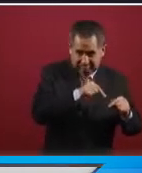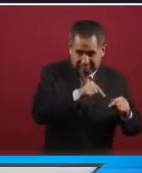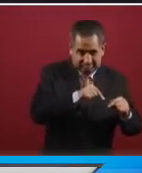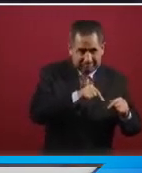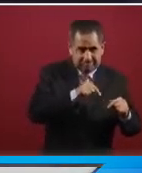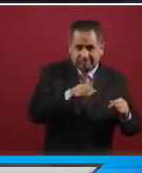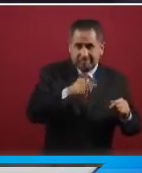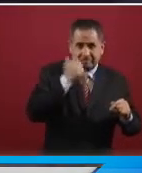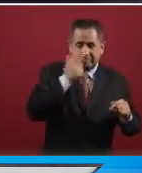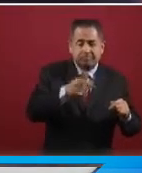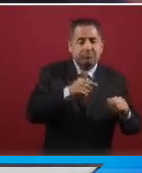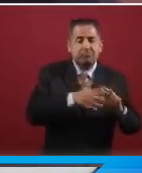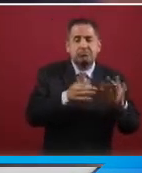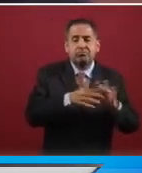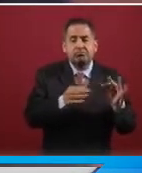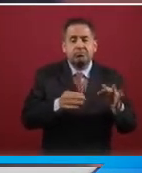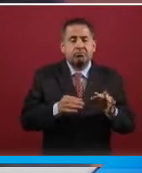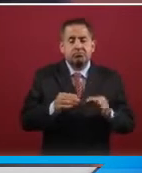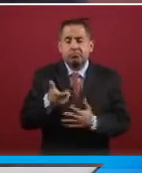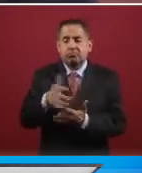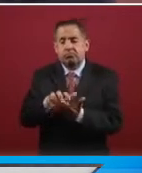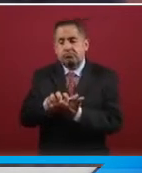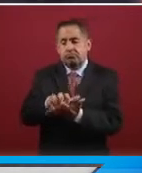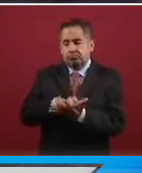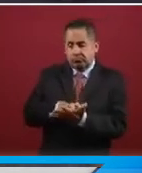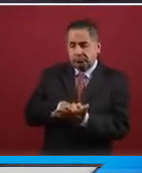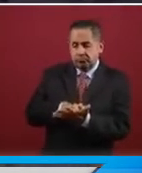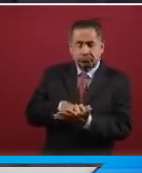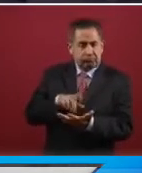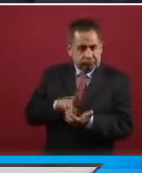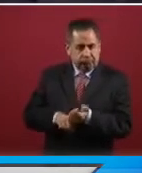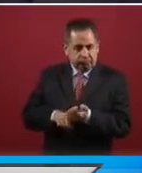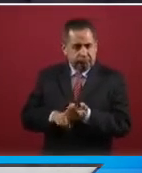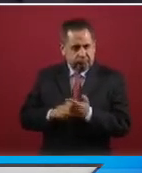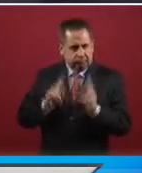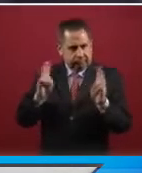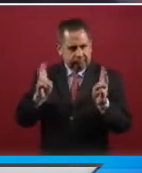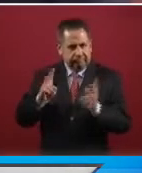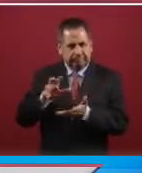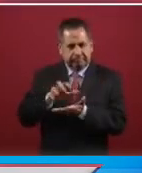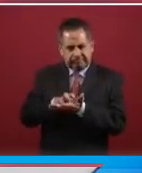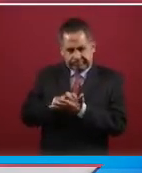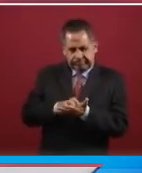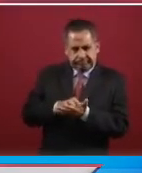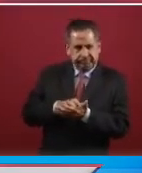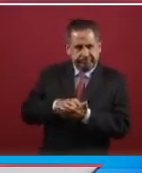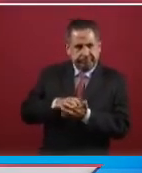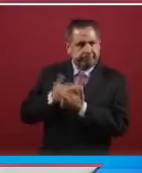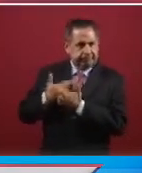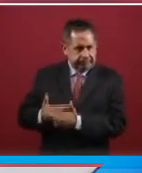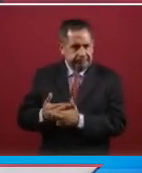han convertido la austeridad en